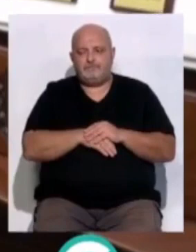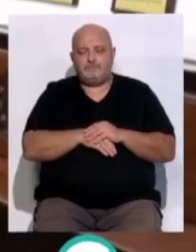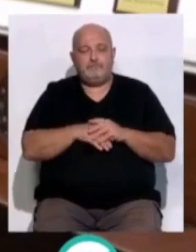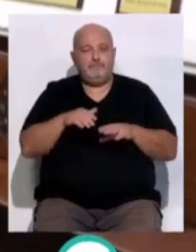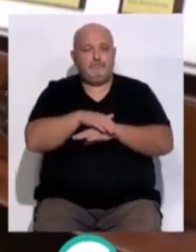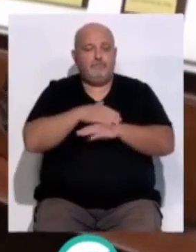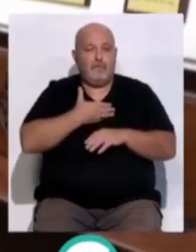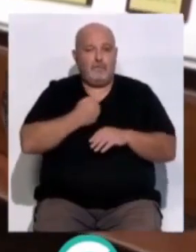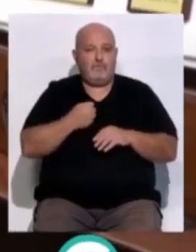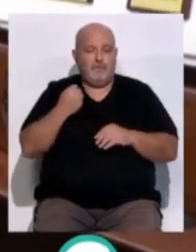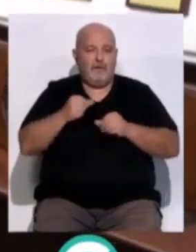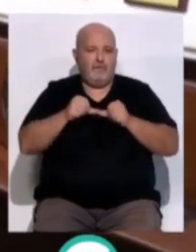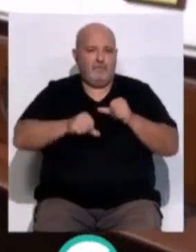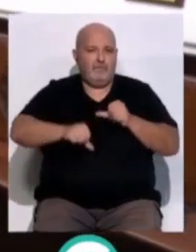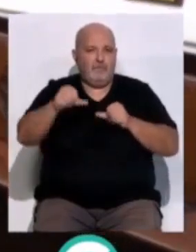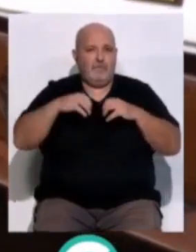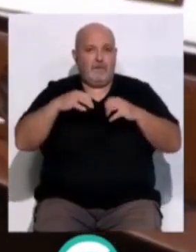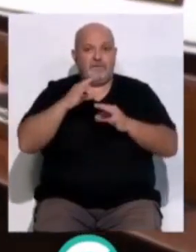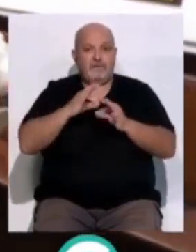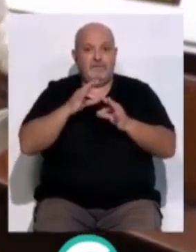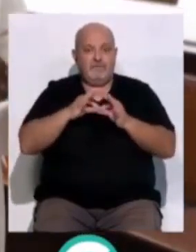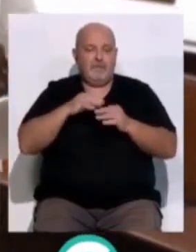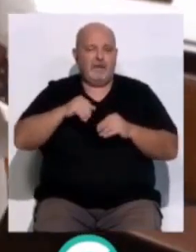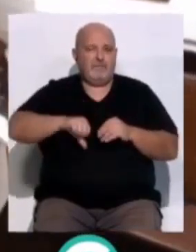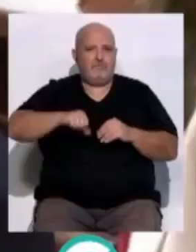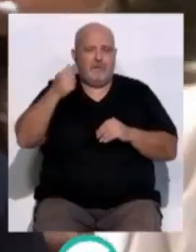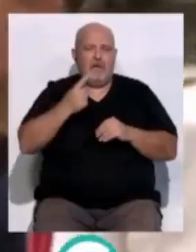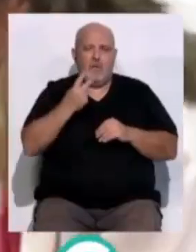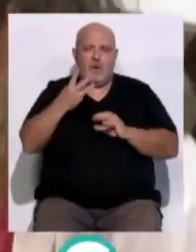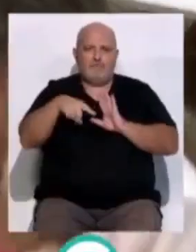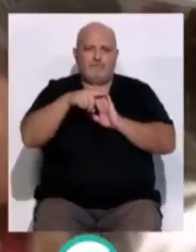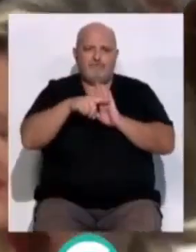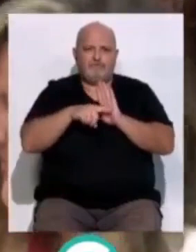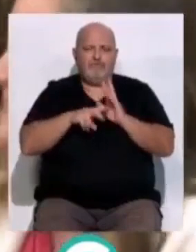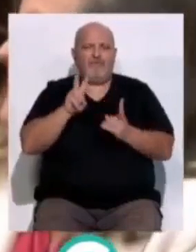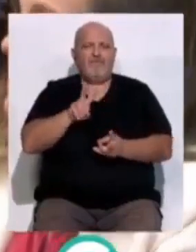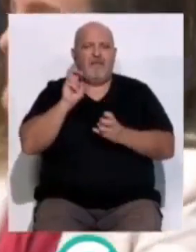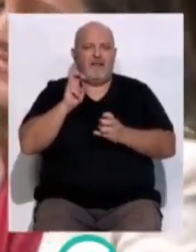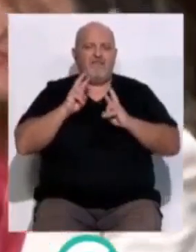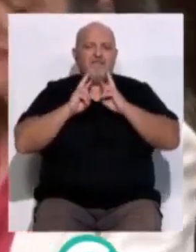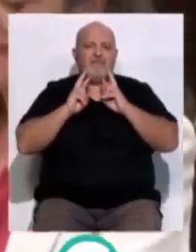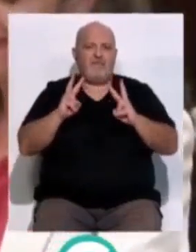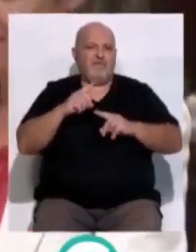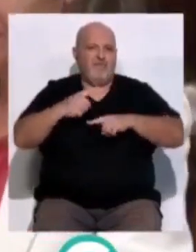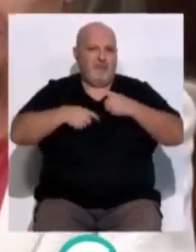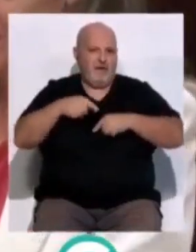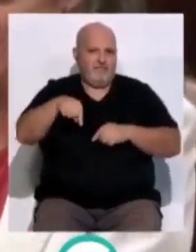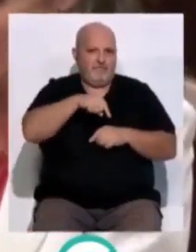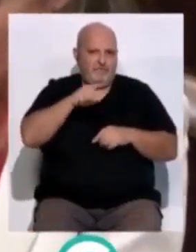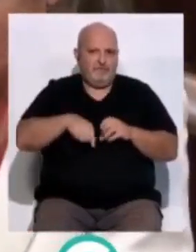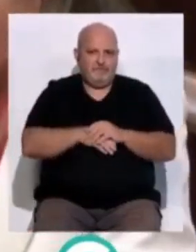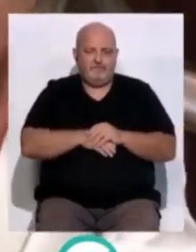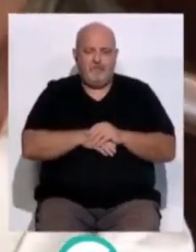El Gobierno municipal llevará al pleno de septiembre para su aprobación varias ordenanzas fiscales para el beneficio de las familias